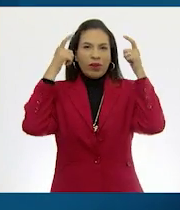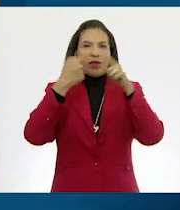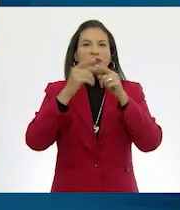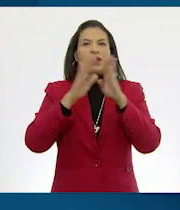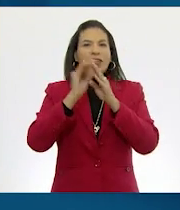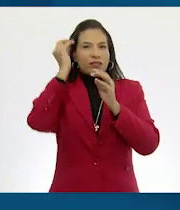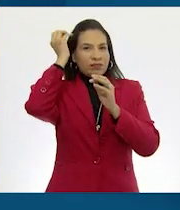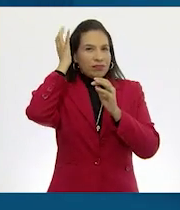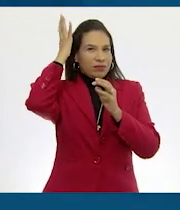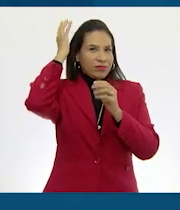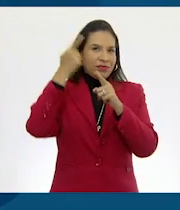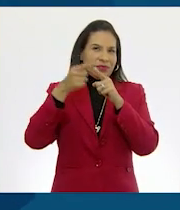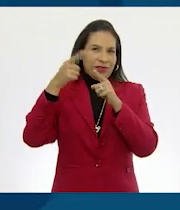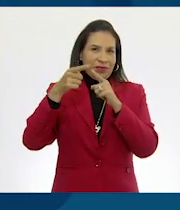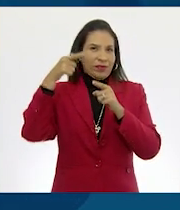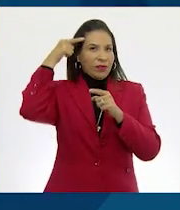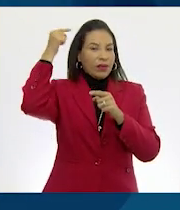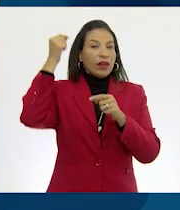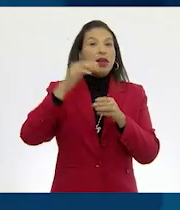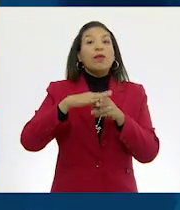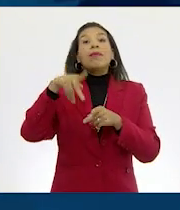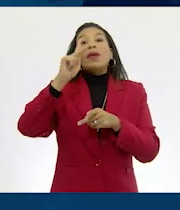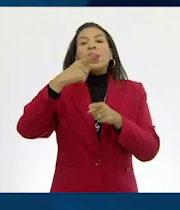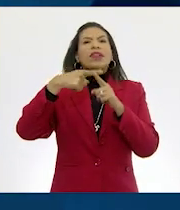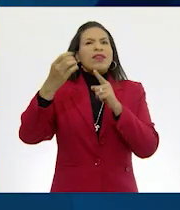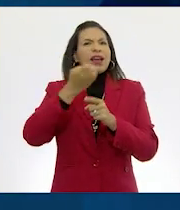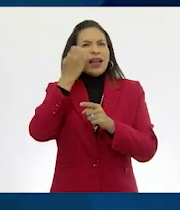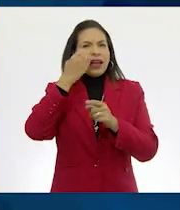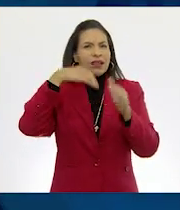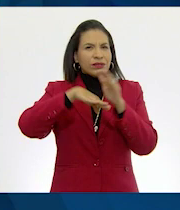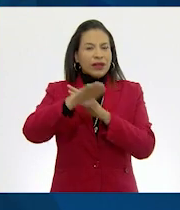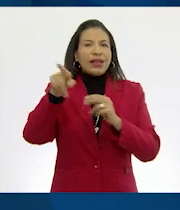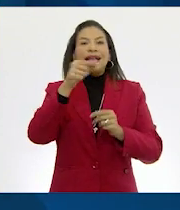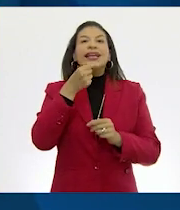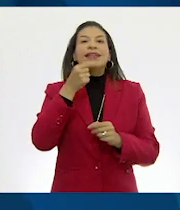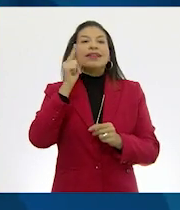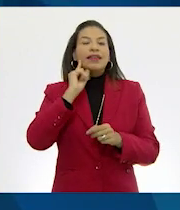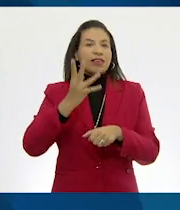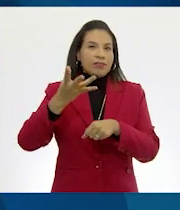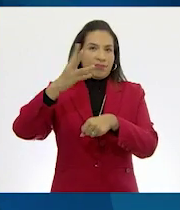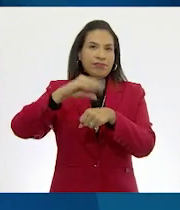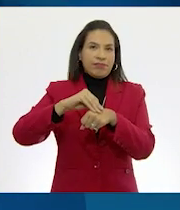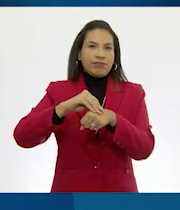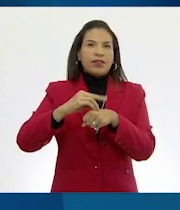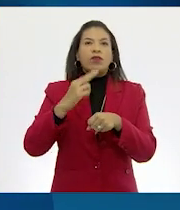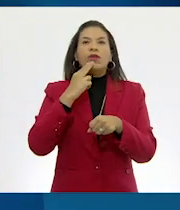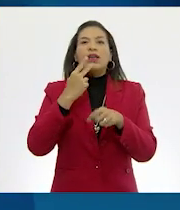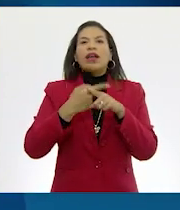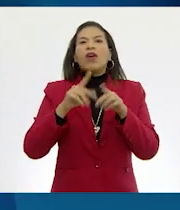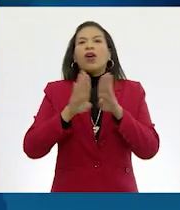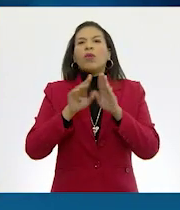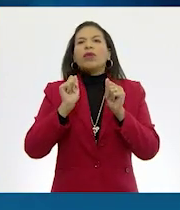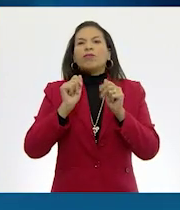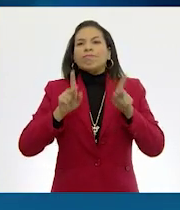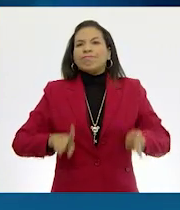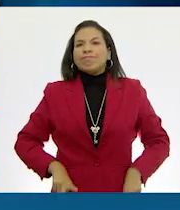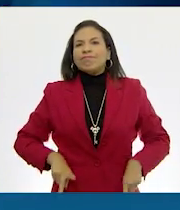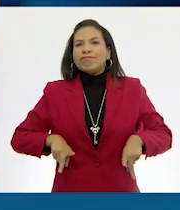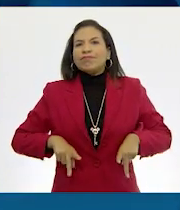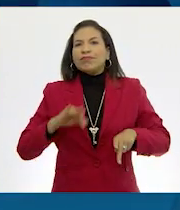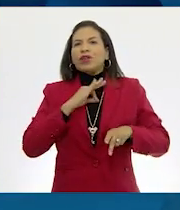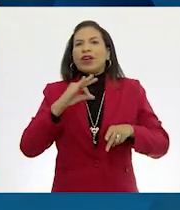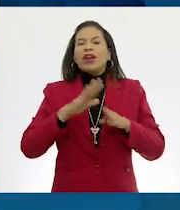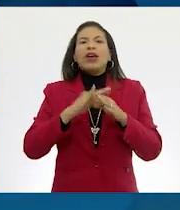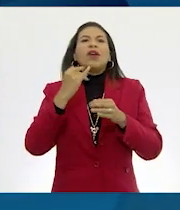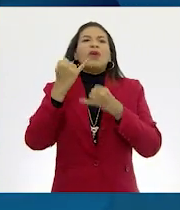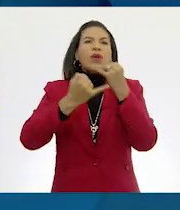plumas en el cabello. Sin embargo, en algunas escuelas, a las niñas se les autorizó usar un pantaloncillo con el que podían